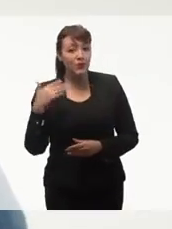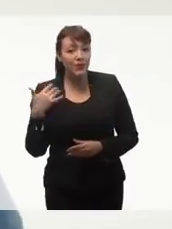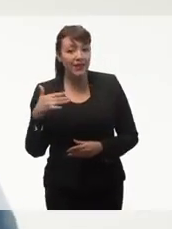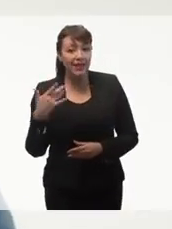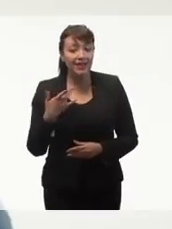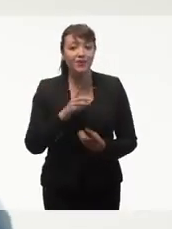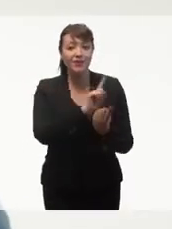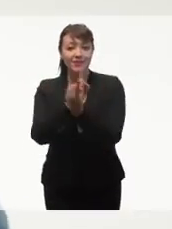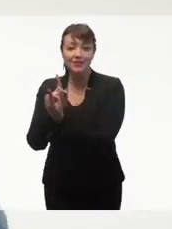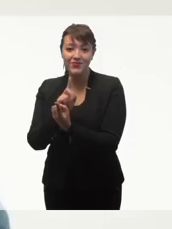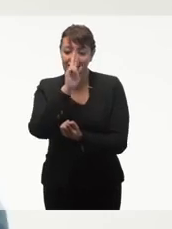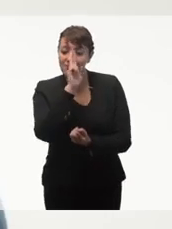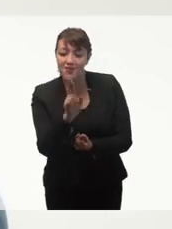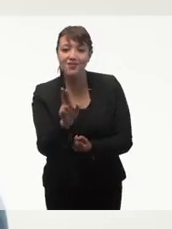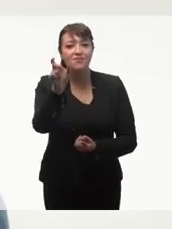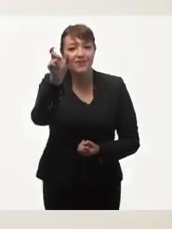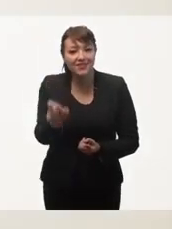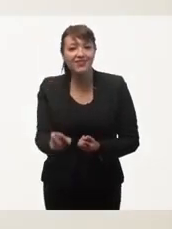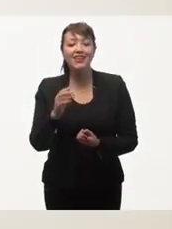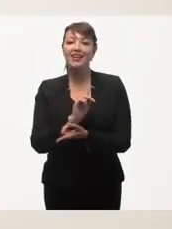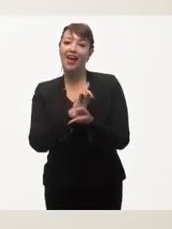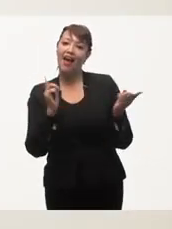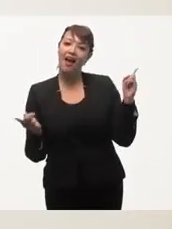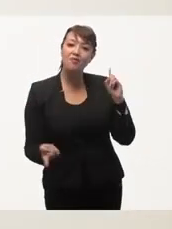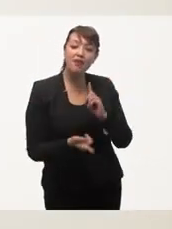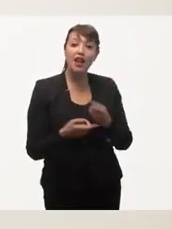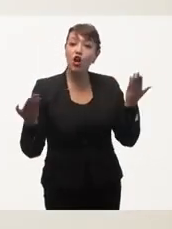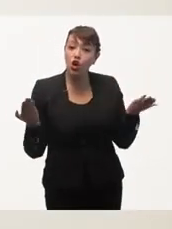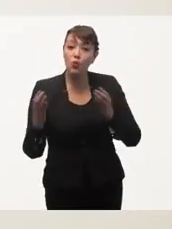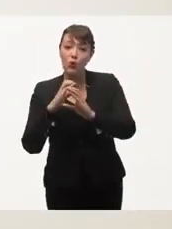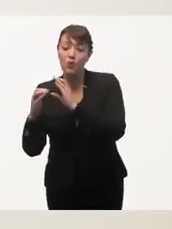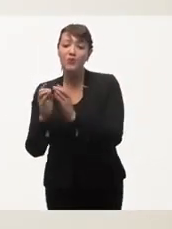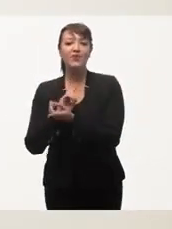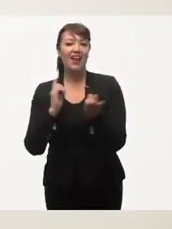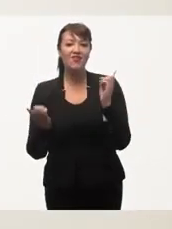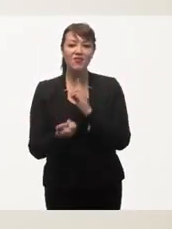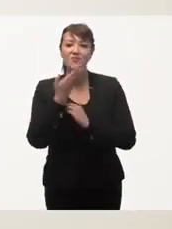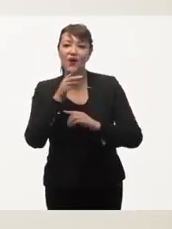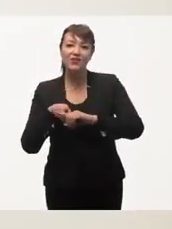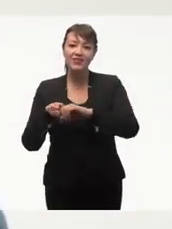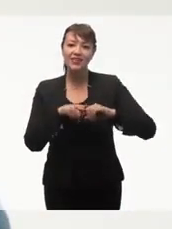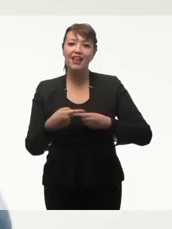clave siempre será tratarnos por lo que somos, personas. Cambiar la forma en que nos comunicamos nos transforma en